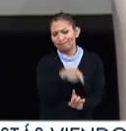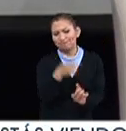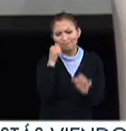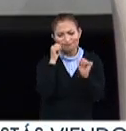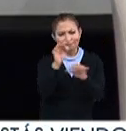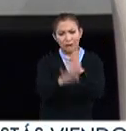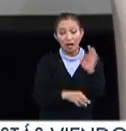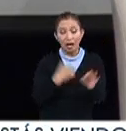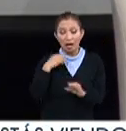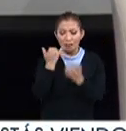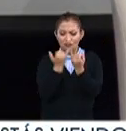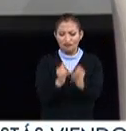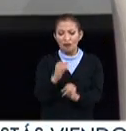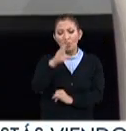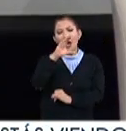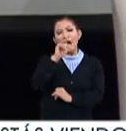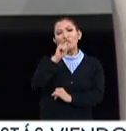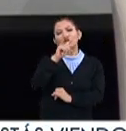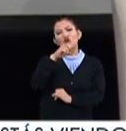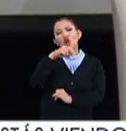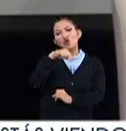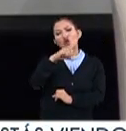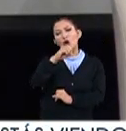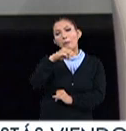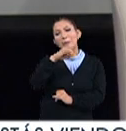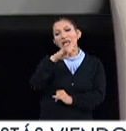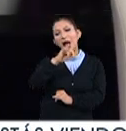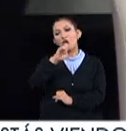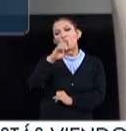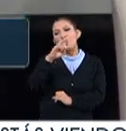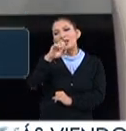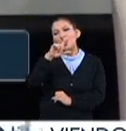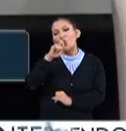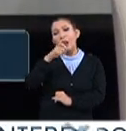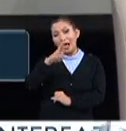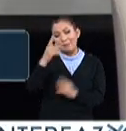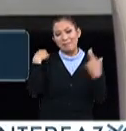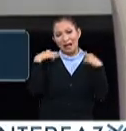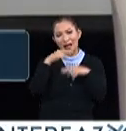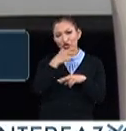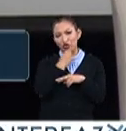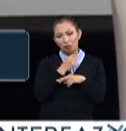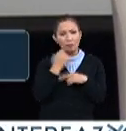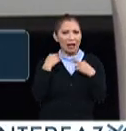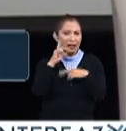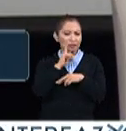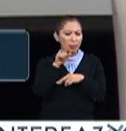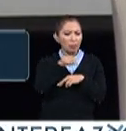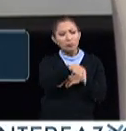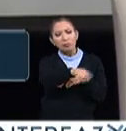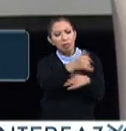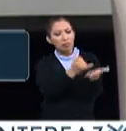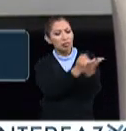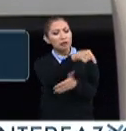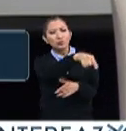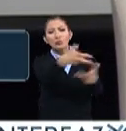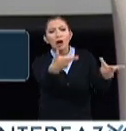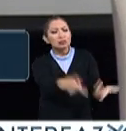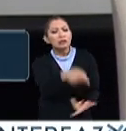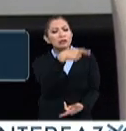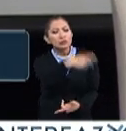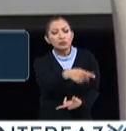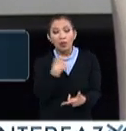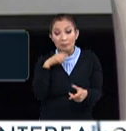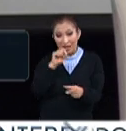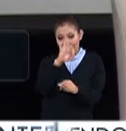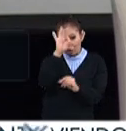autonomía curricular, donde el maestro o la maestra puede definir qué hacer con parte